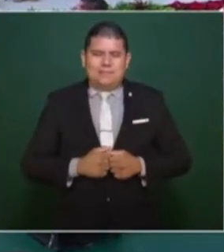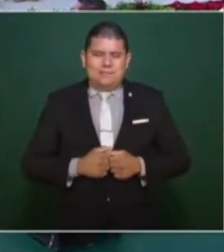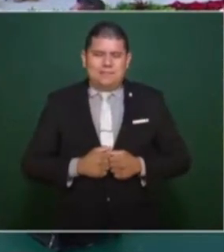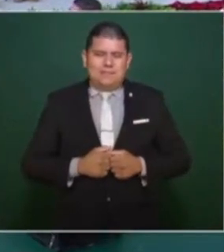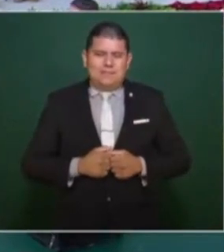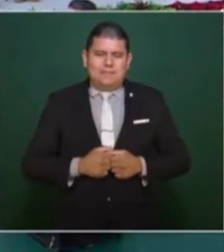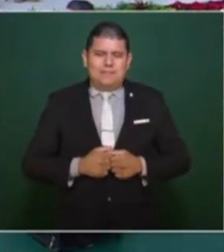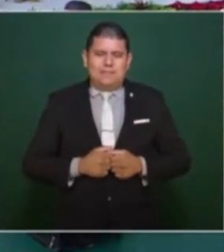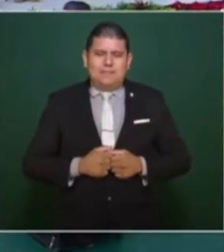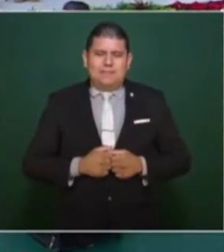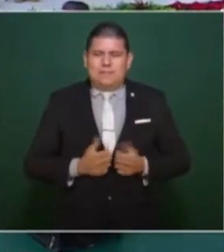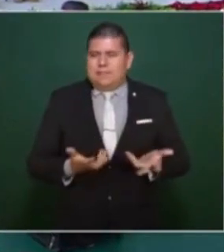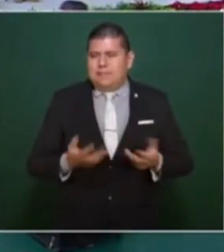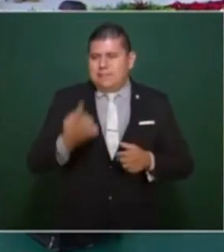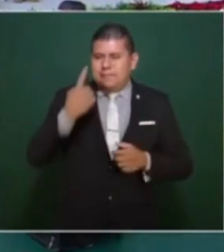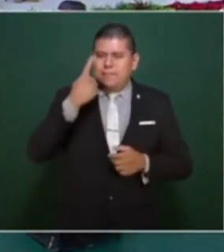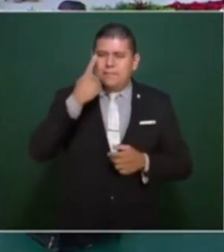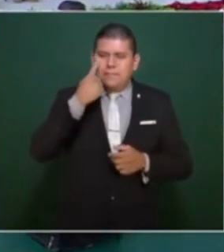Pero es una